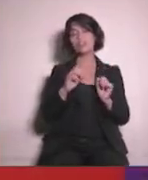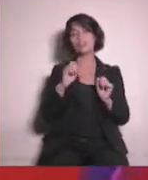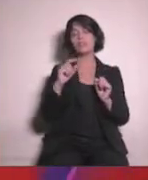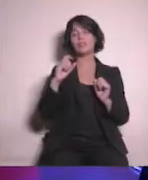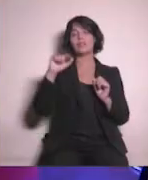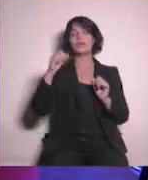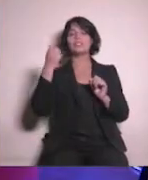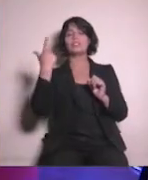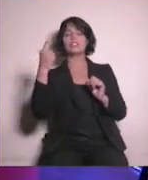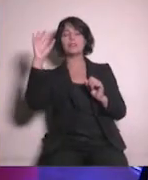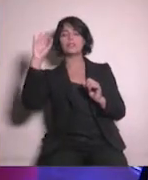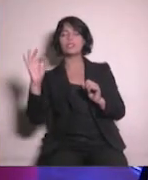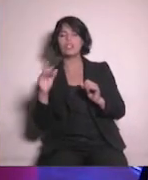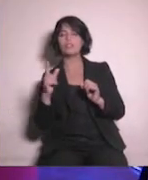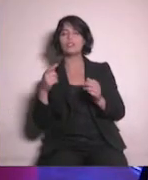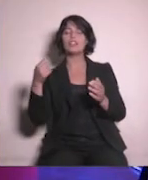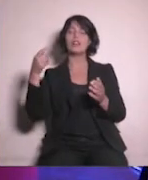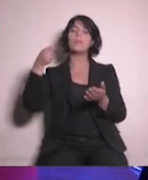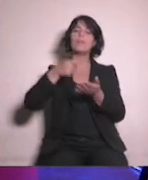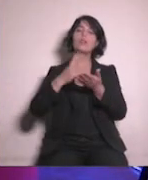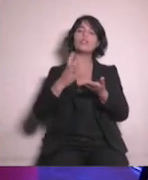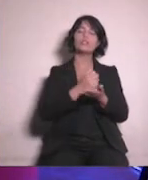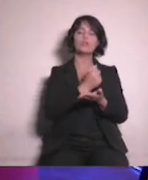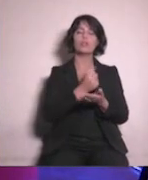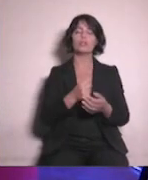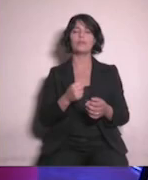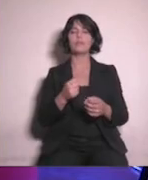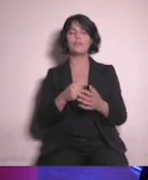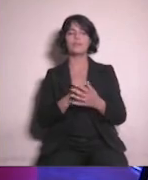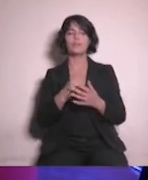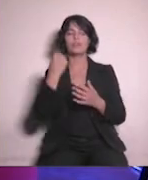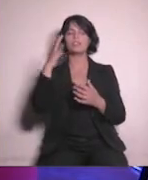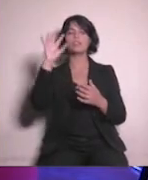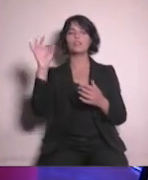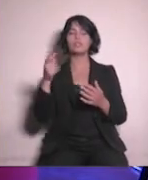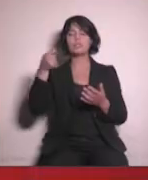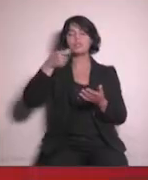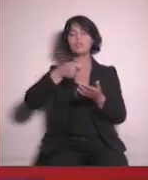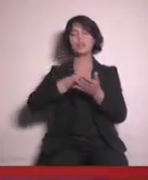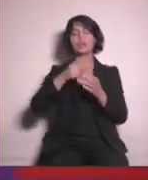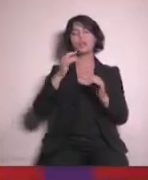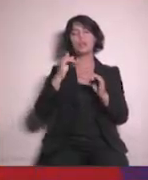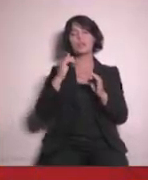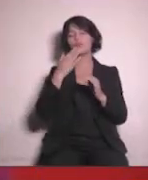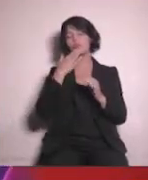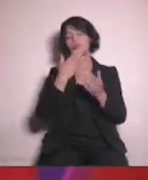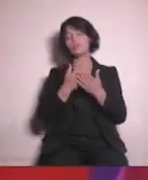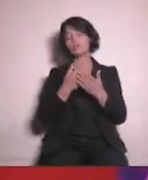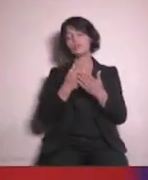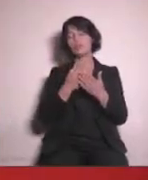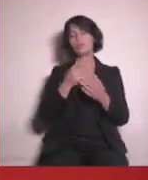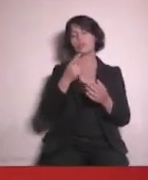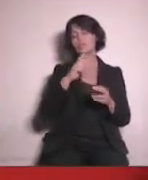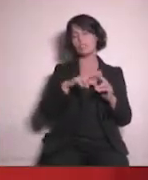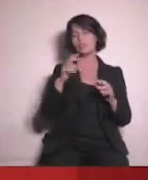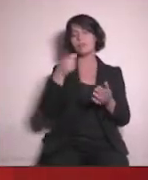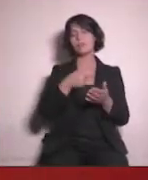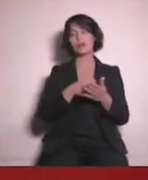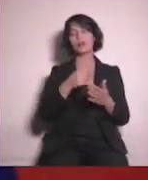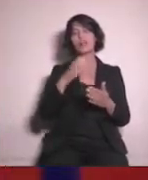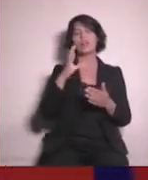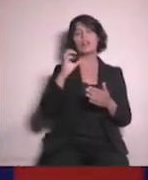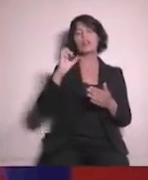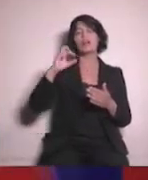imponible. Y en las pensiones pagamos un 0,95% de la pensión al momento del pago. El APB y la CAP se cobran sobre